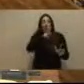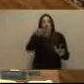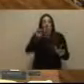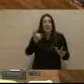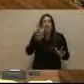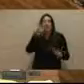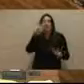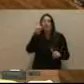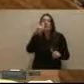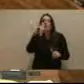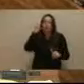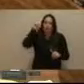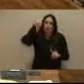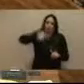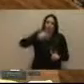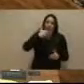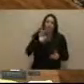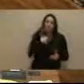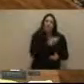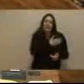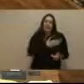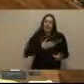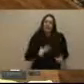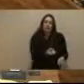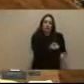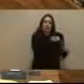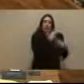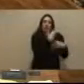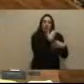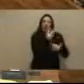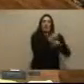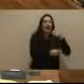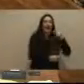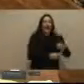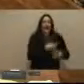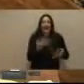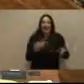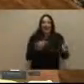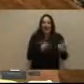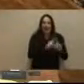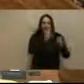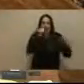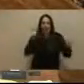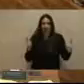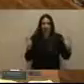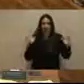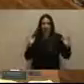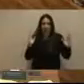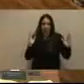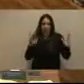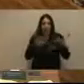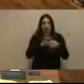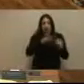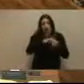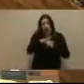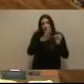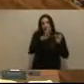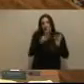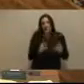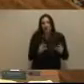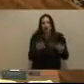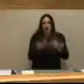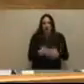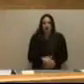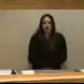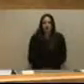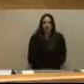2014. Y por eso yo quiero oírles decir qué es lo que han hecho durante ese tiempo en el ámbito de la Administración. Gracias,